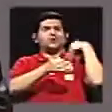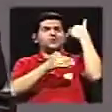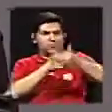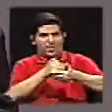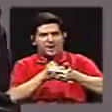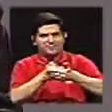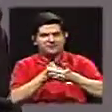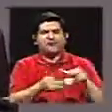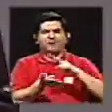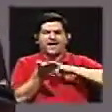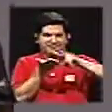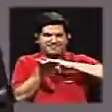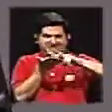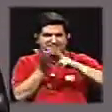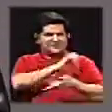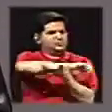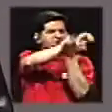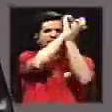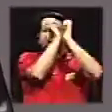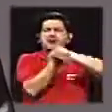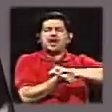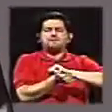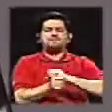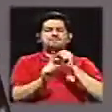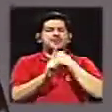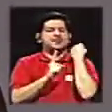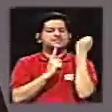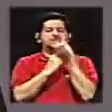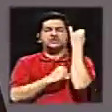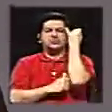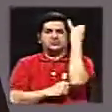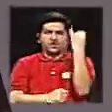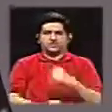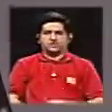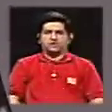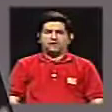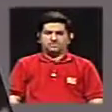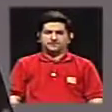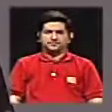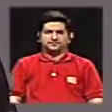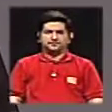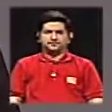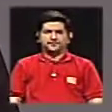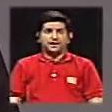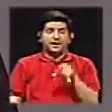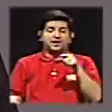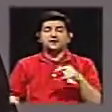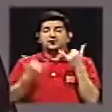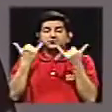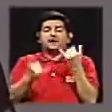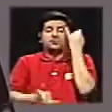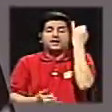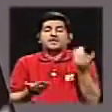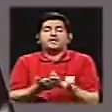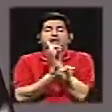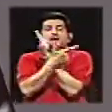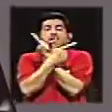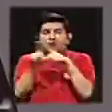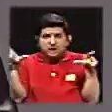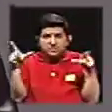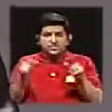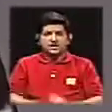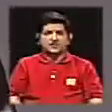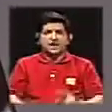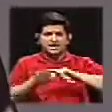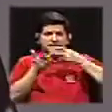que Liberación Nacional cambia su situación ideológica por el concepto neoliberal, se